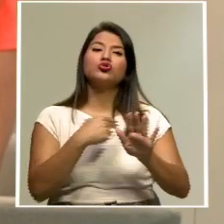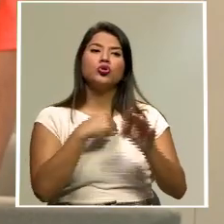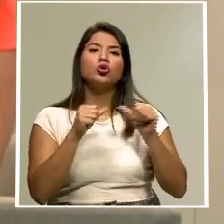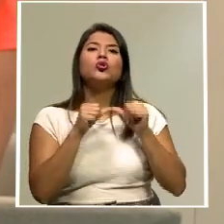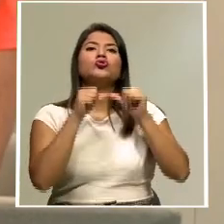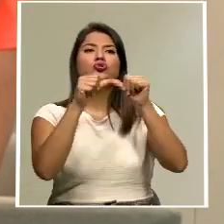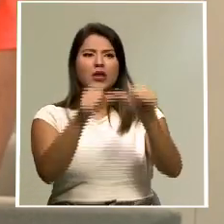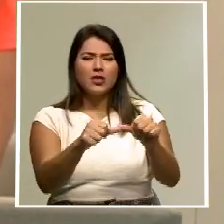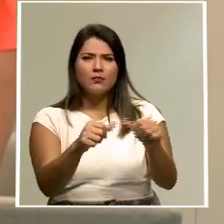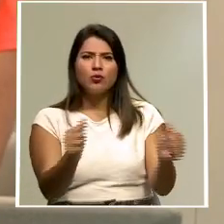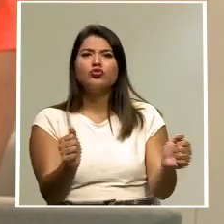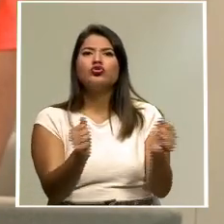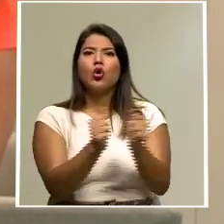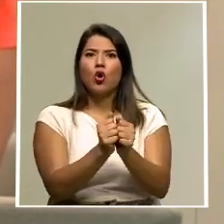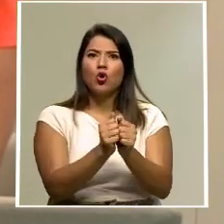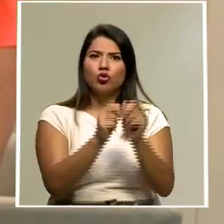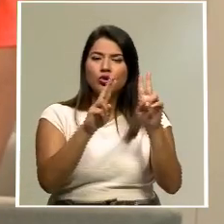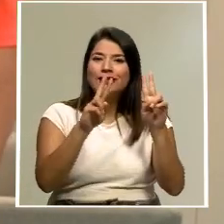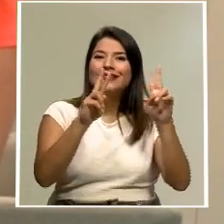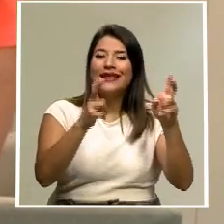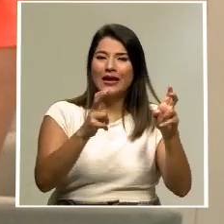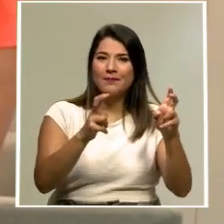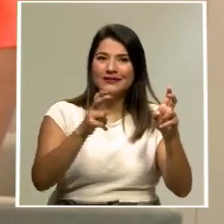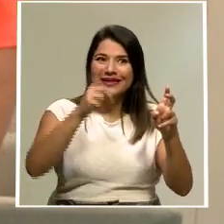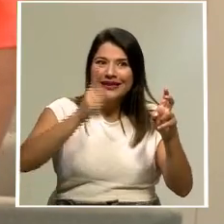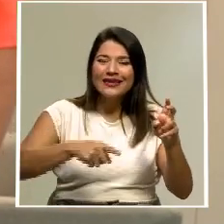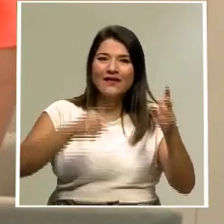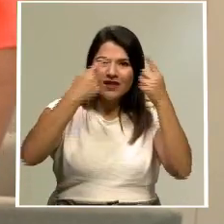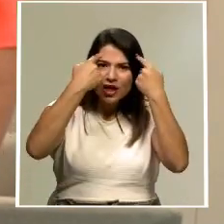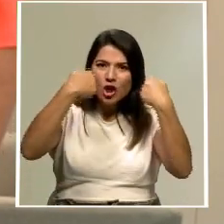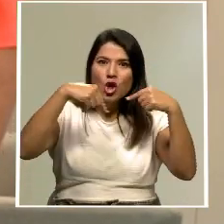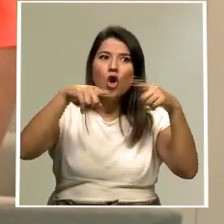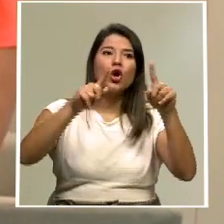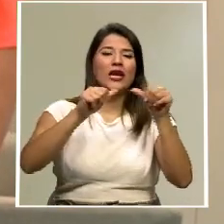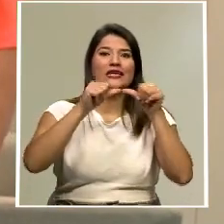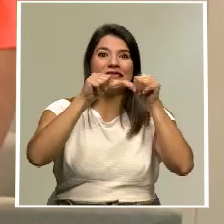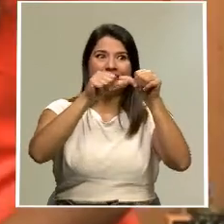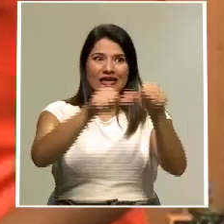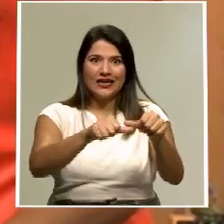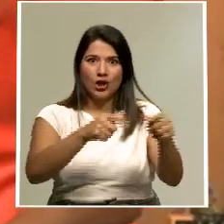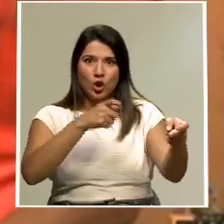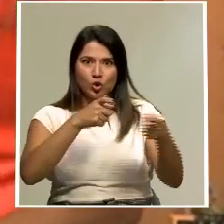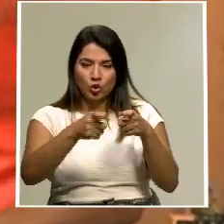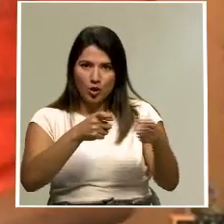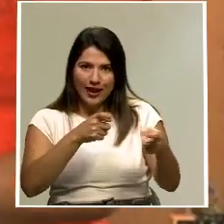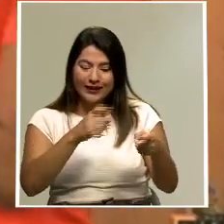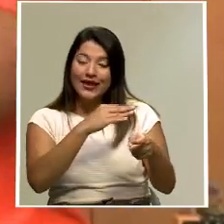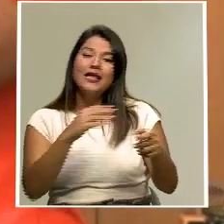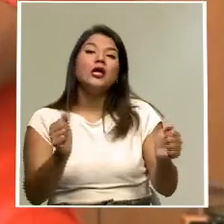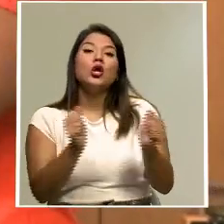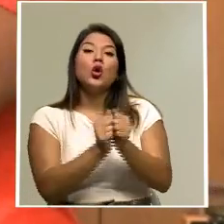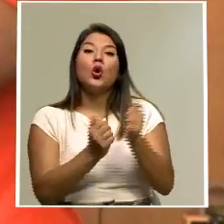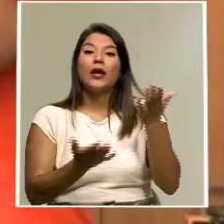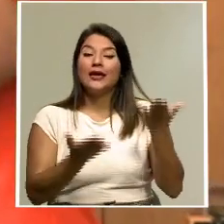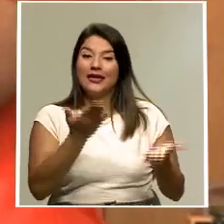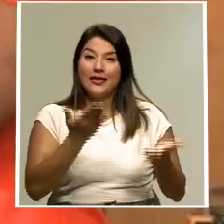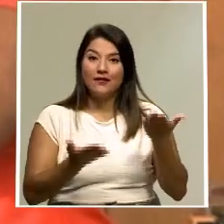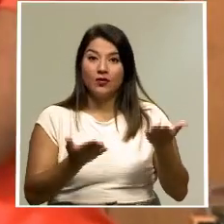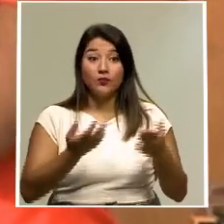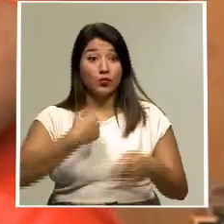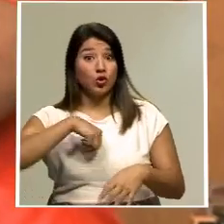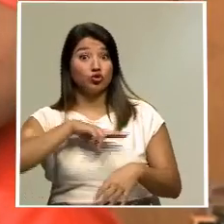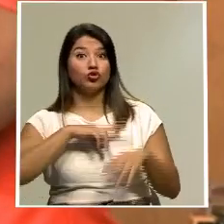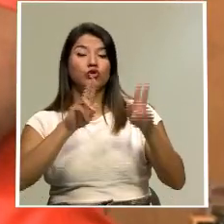agenda de Estado que debe consolidarse en el tiempo, por supuesto equilibrada, donde nosotros somos el